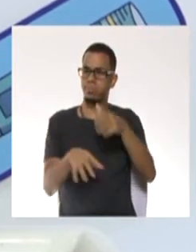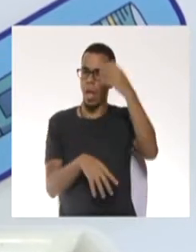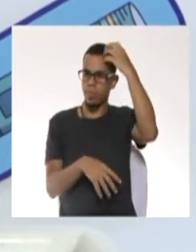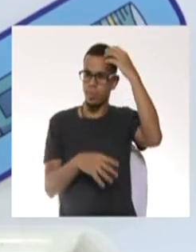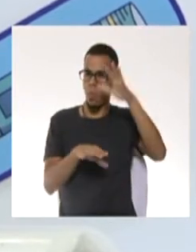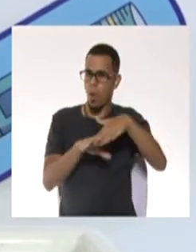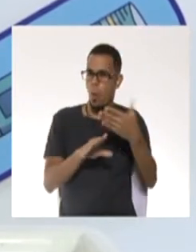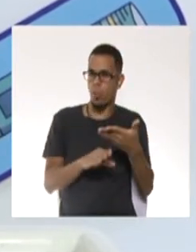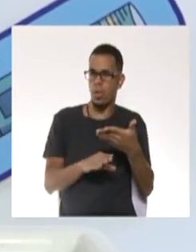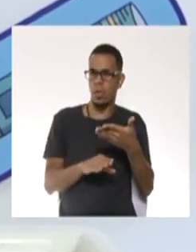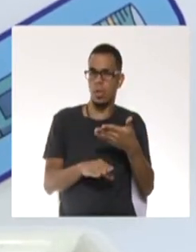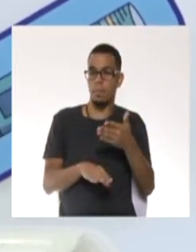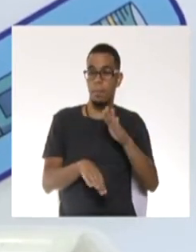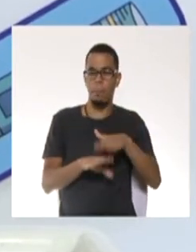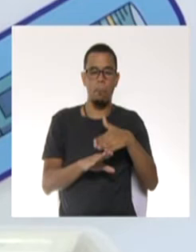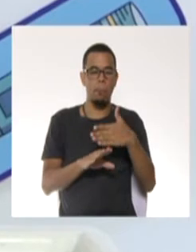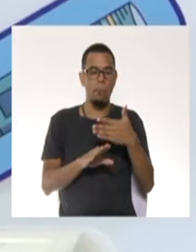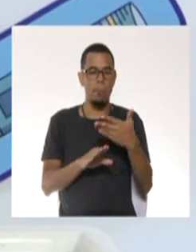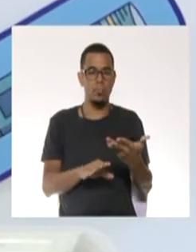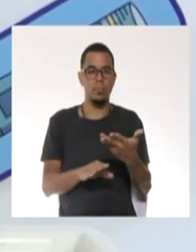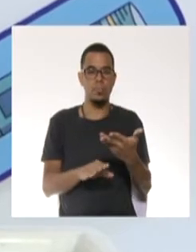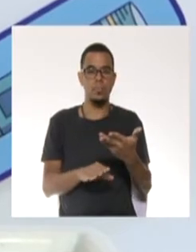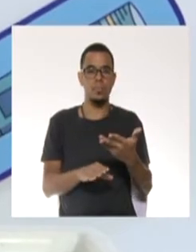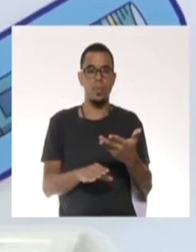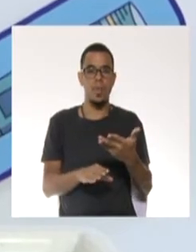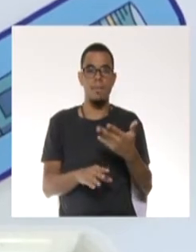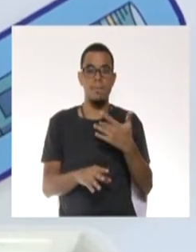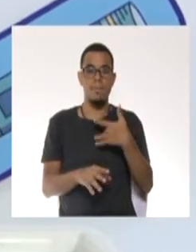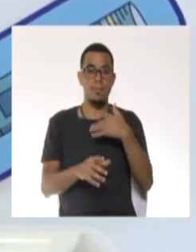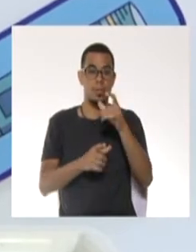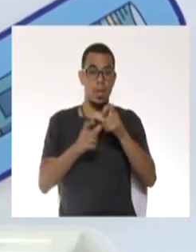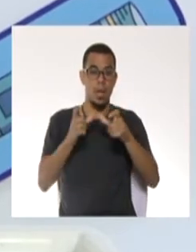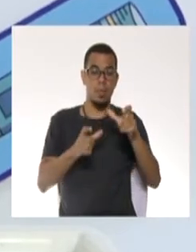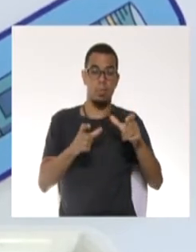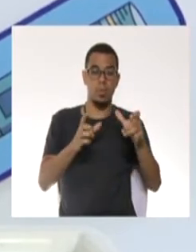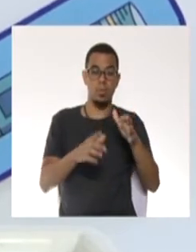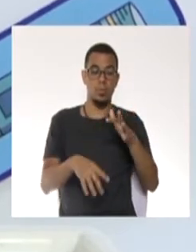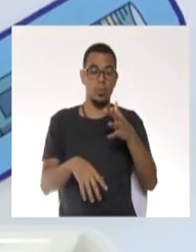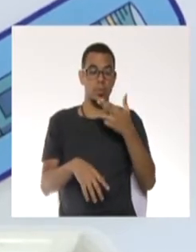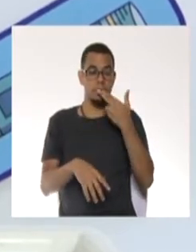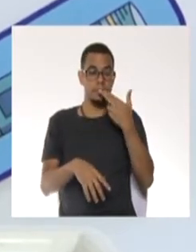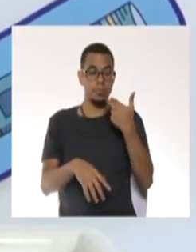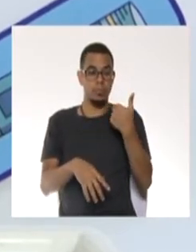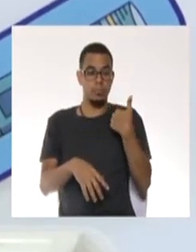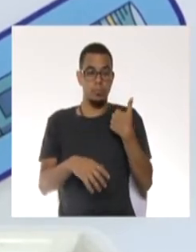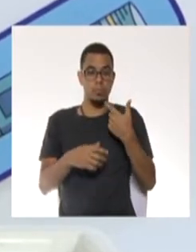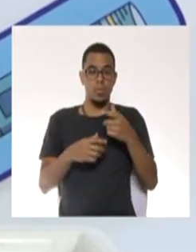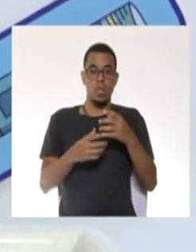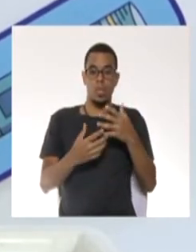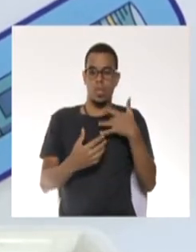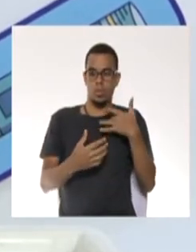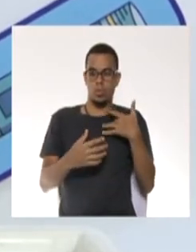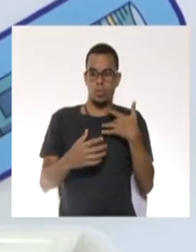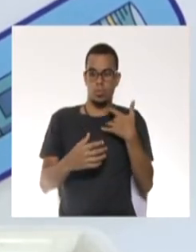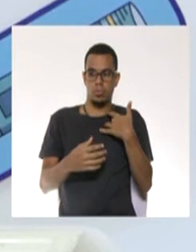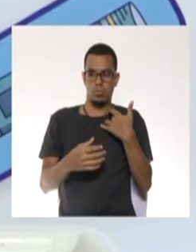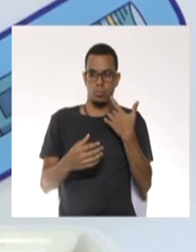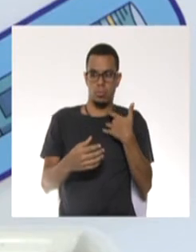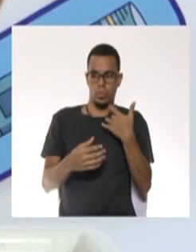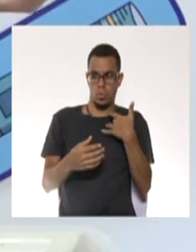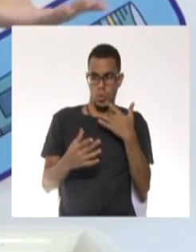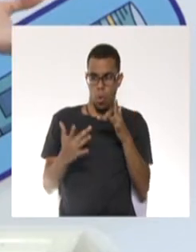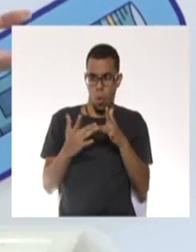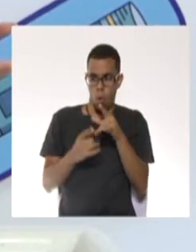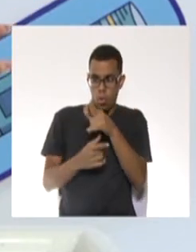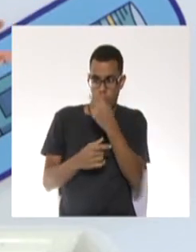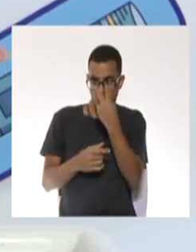en la sociedad? Eran aquellos de la alta alcurnia que no se mezclaban con más nadie.